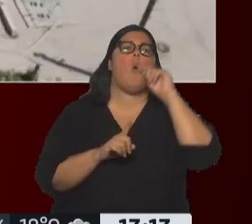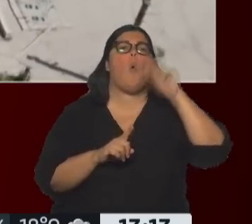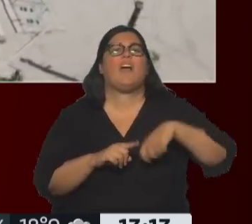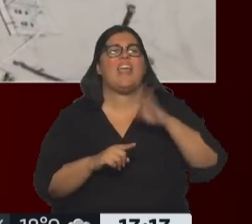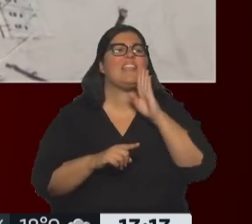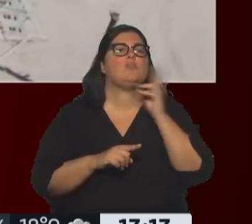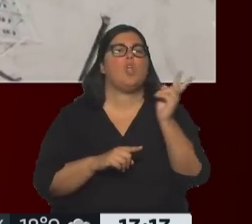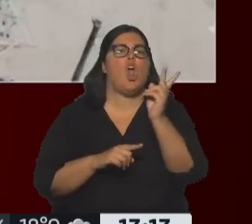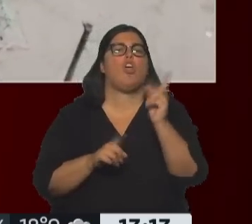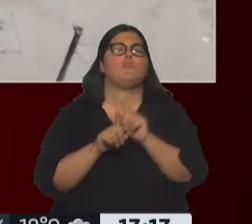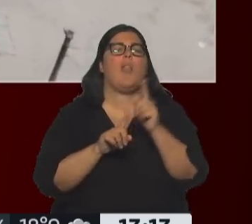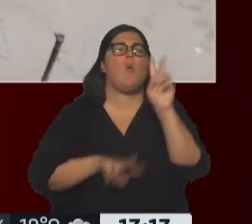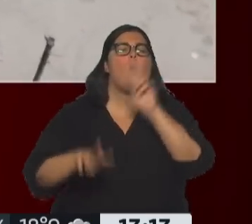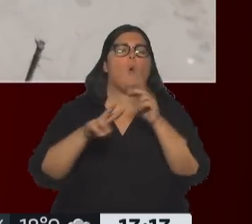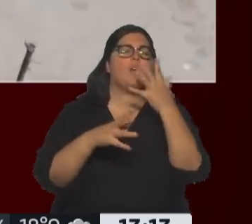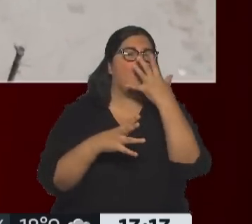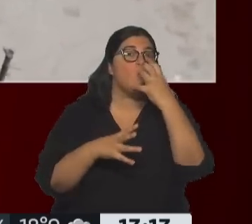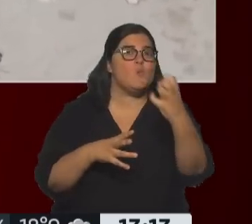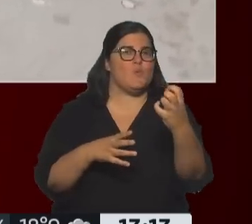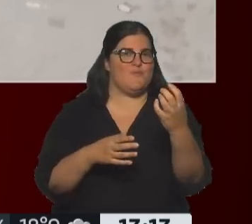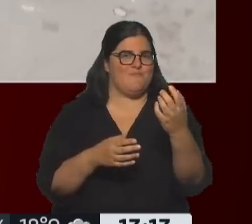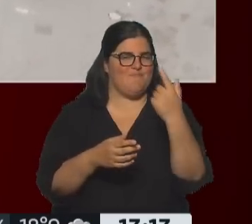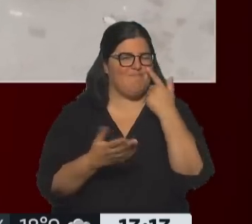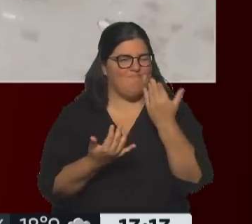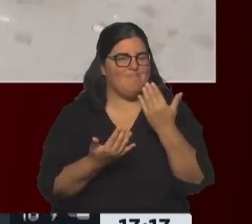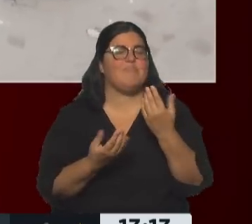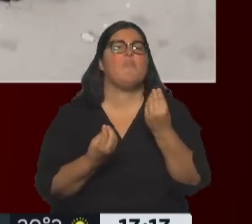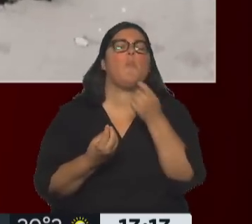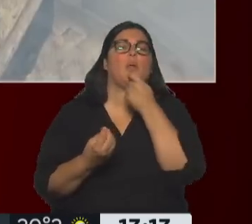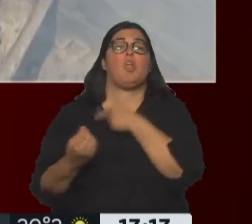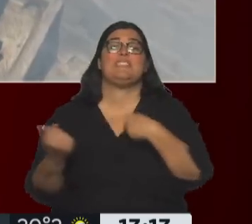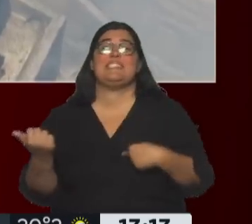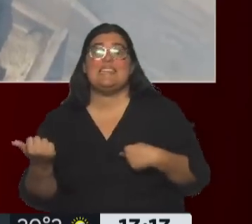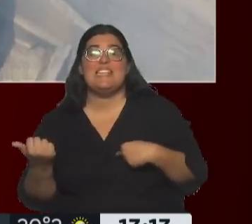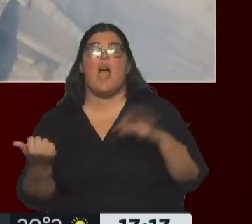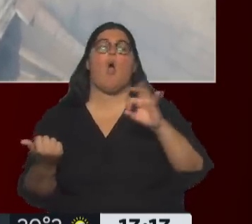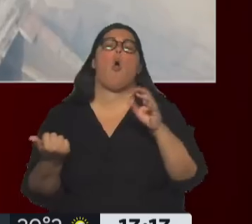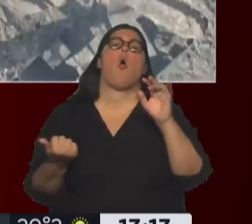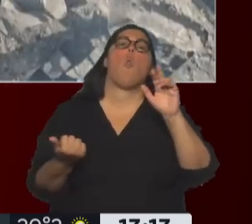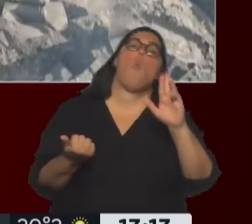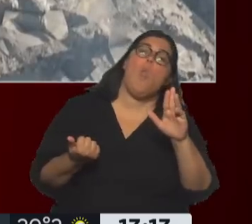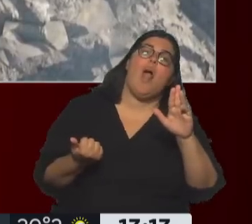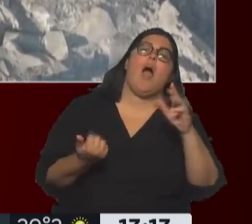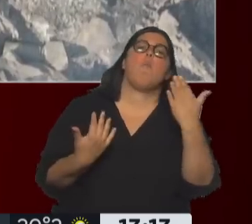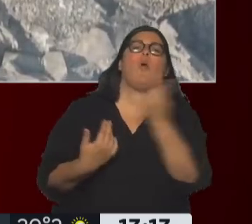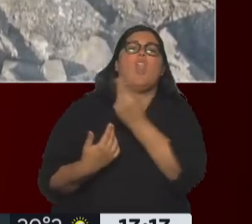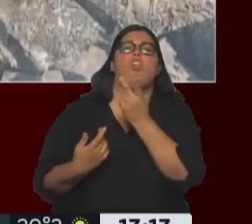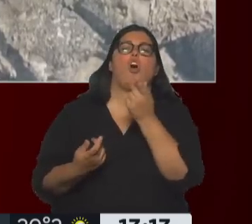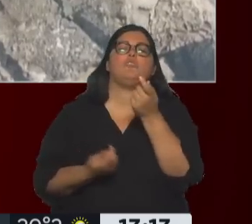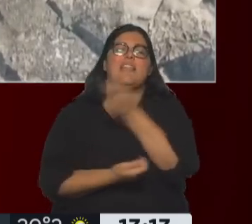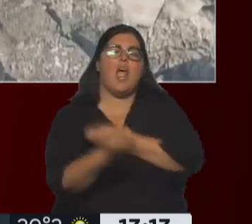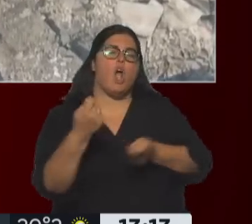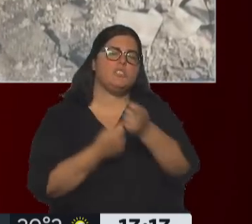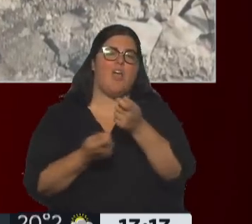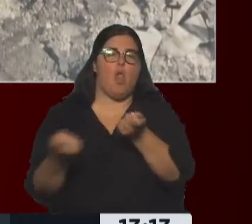Unidos, como lo hablábamos un poco fuera del aire, para que países como China o Lula puedan llegar a ser negociadores que, por